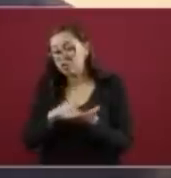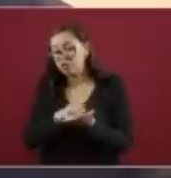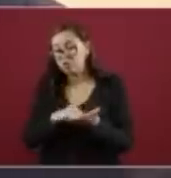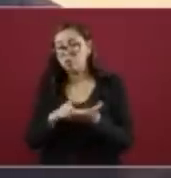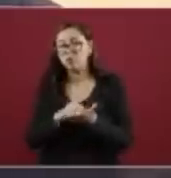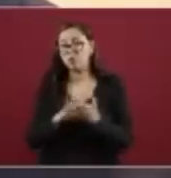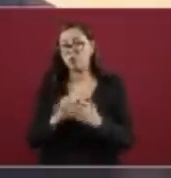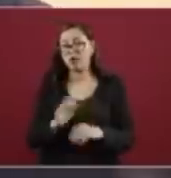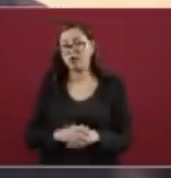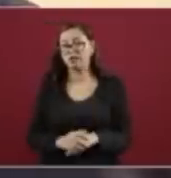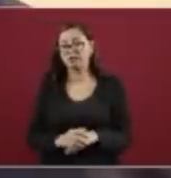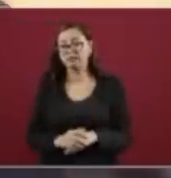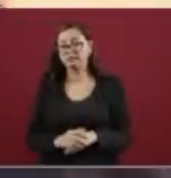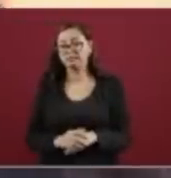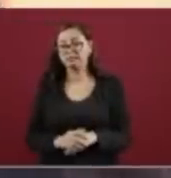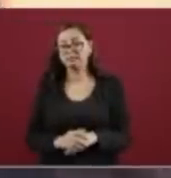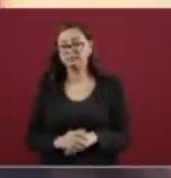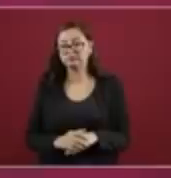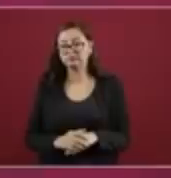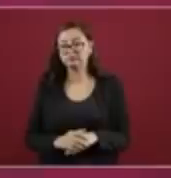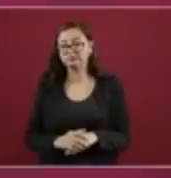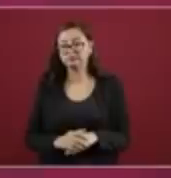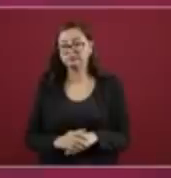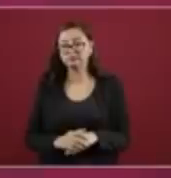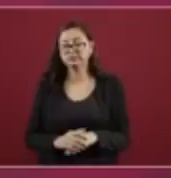no caigas en